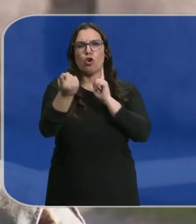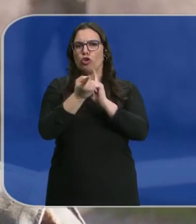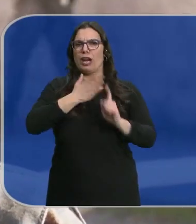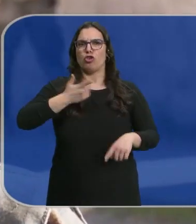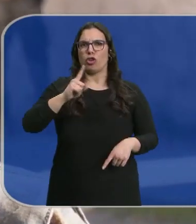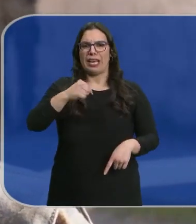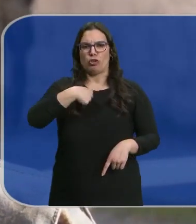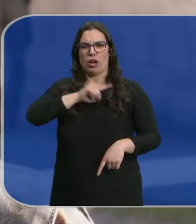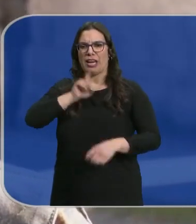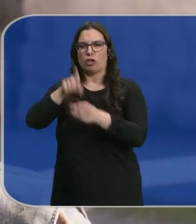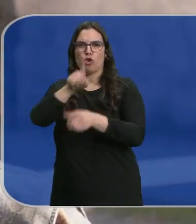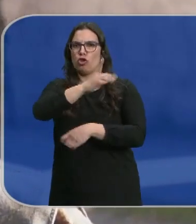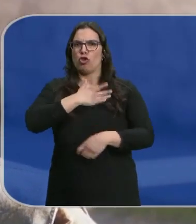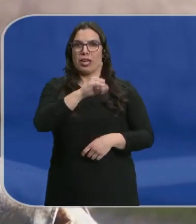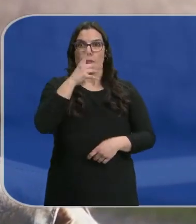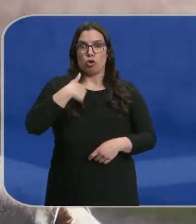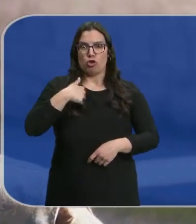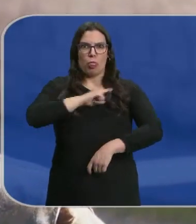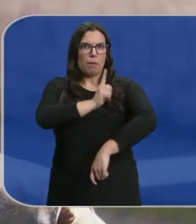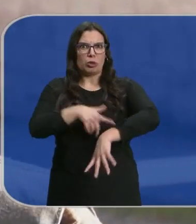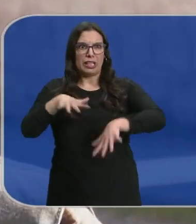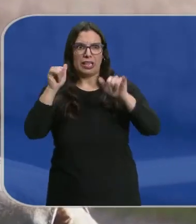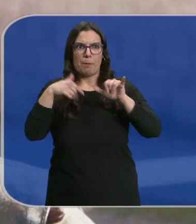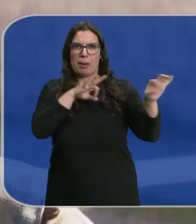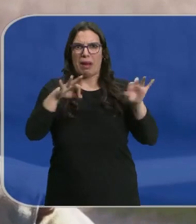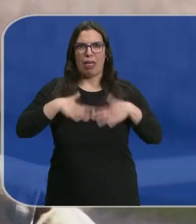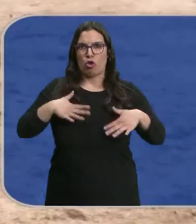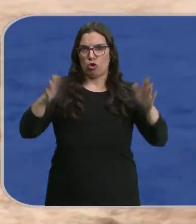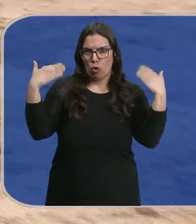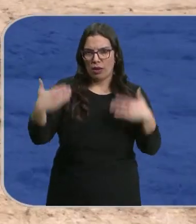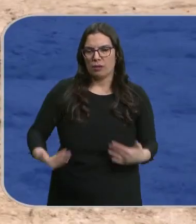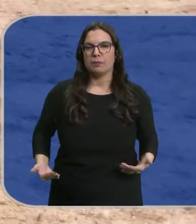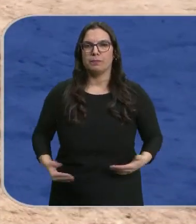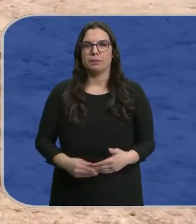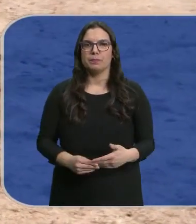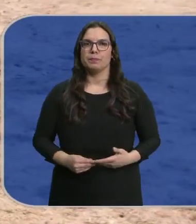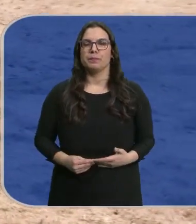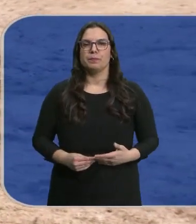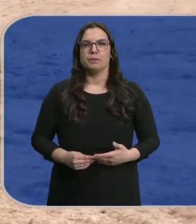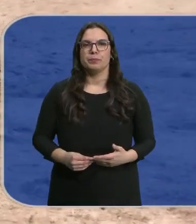porque nunca he usado un arma ni he hecho deporte. Creen que no estoy preparada.